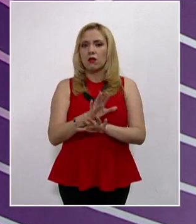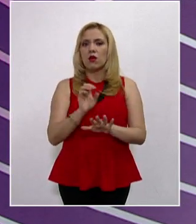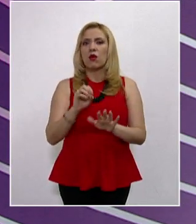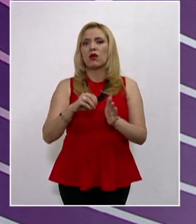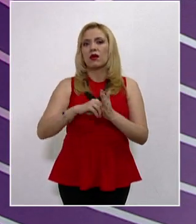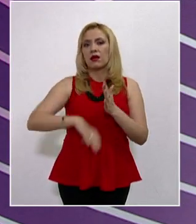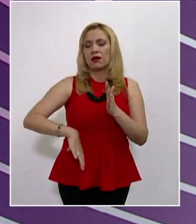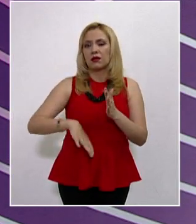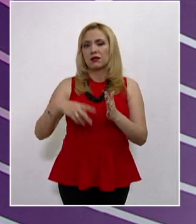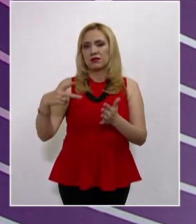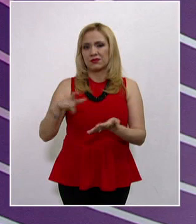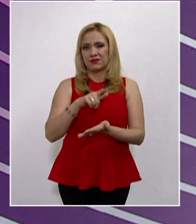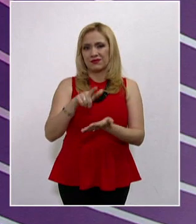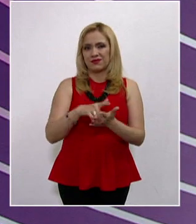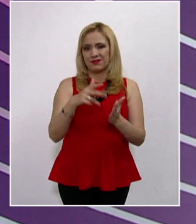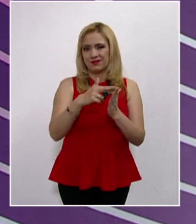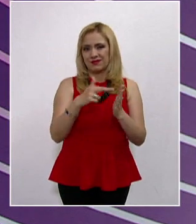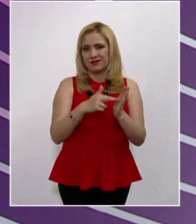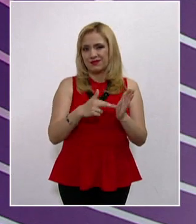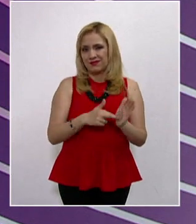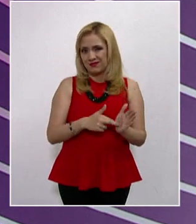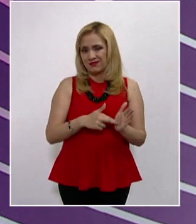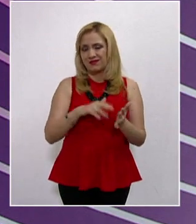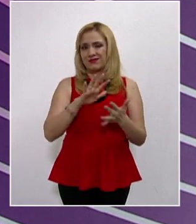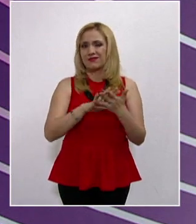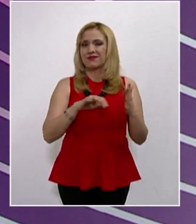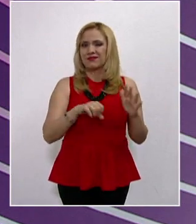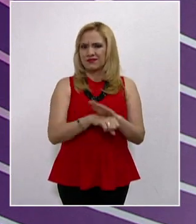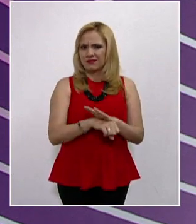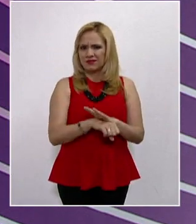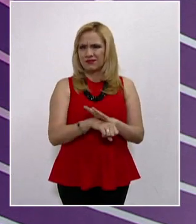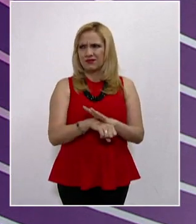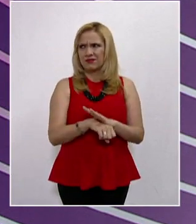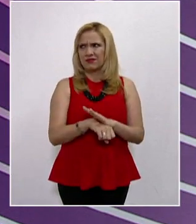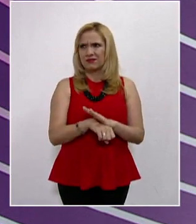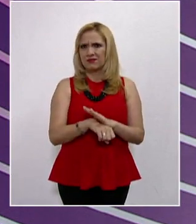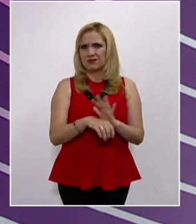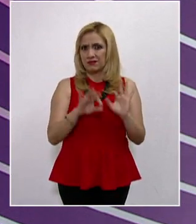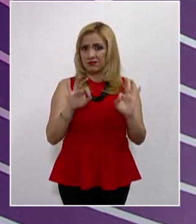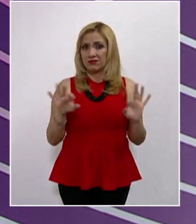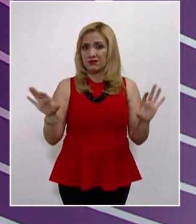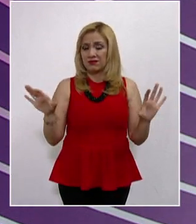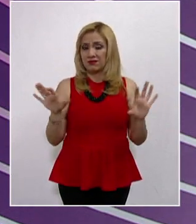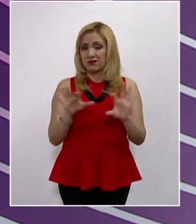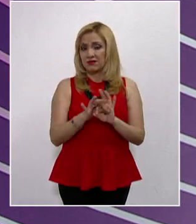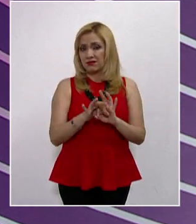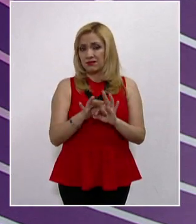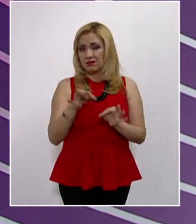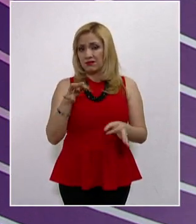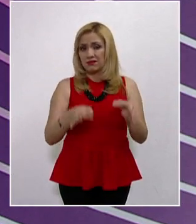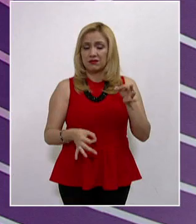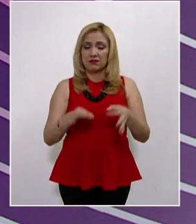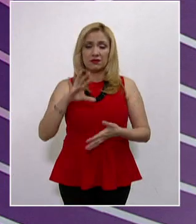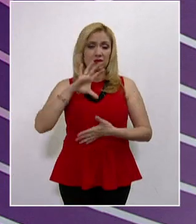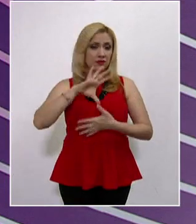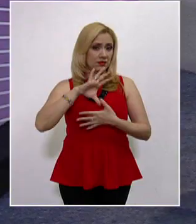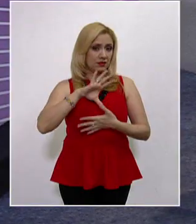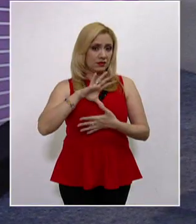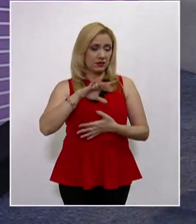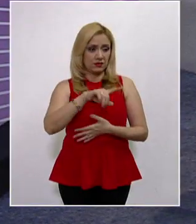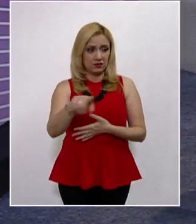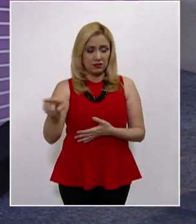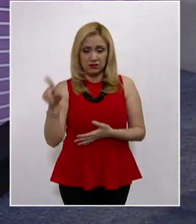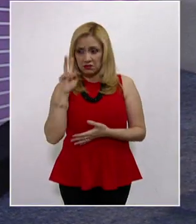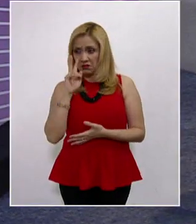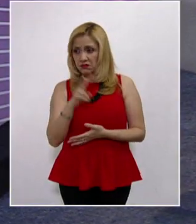del Código Militar de Procedimientos Penales. ¿Esto está en concordancia con los criterios de la Corte Interamericana desde su punto de